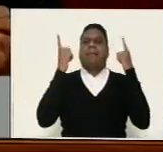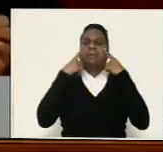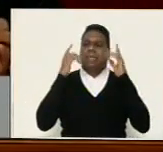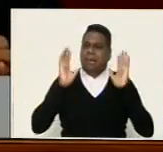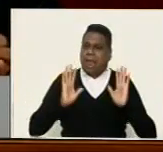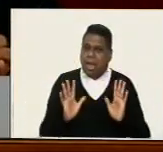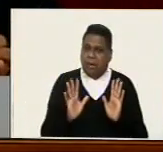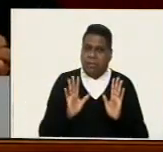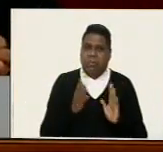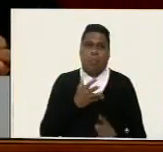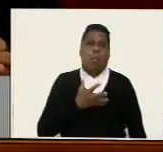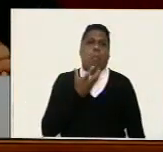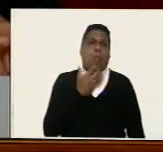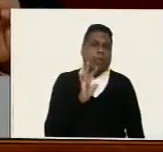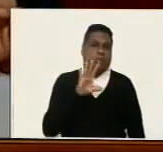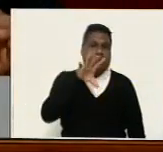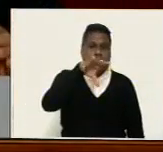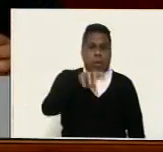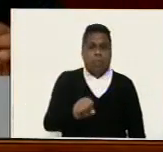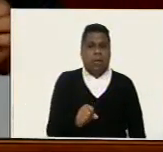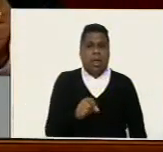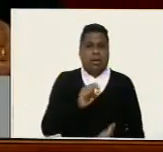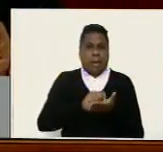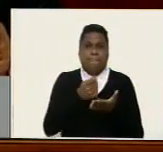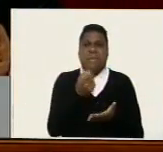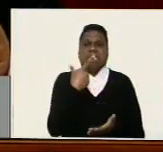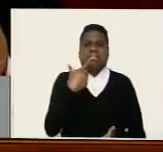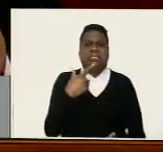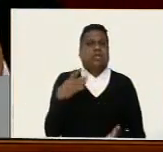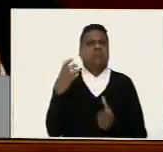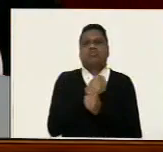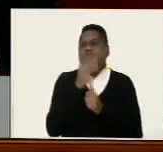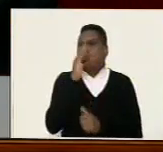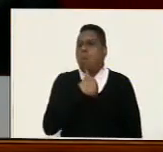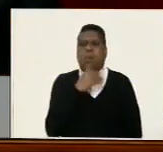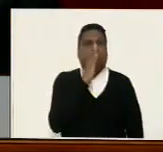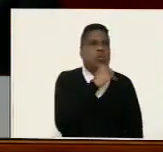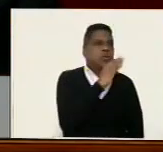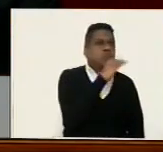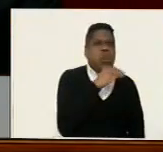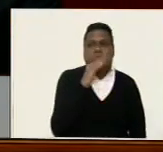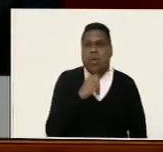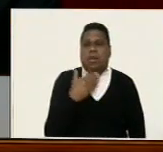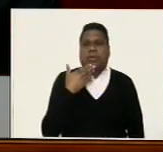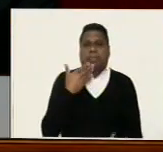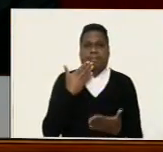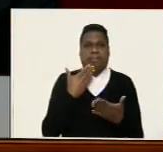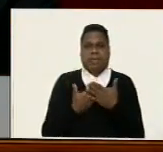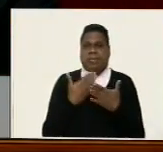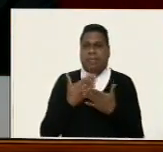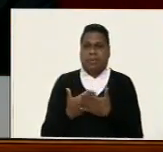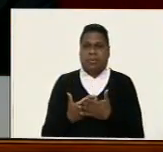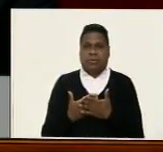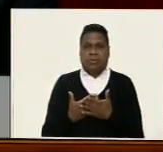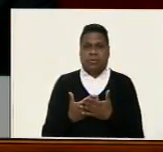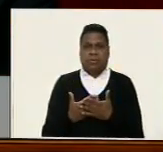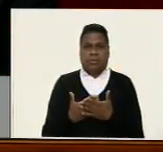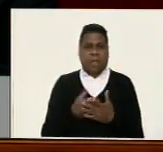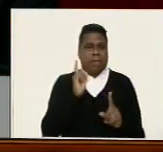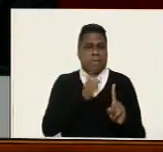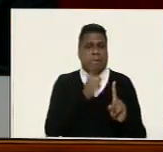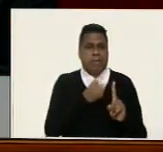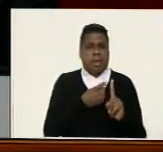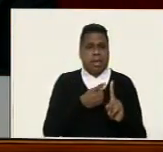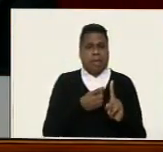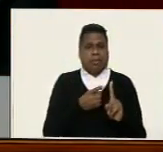va a comprar una medicina y no la encuentra, tiene que ver con la solicitud de sanciones que han hecho estos